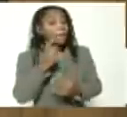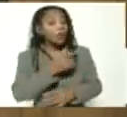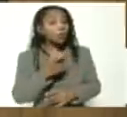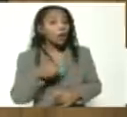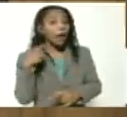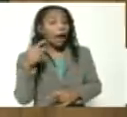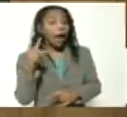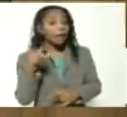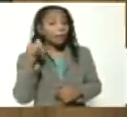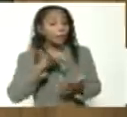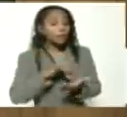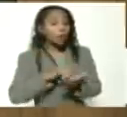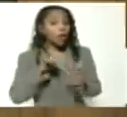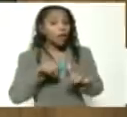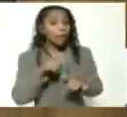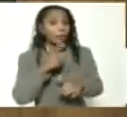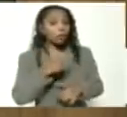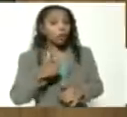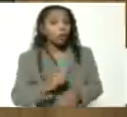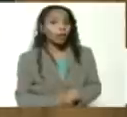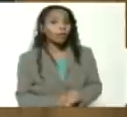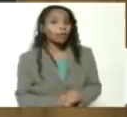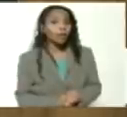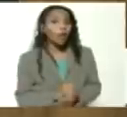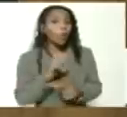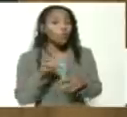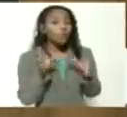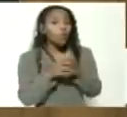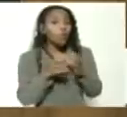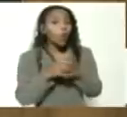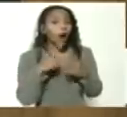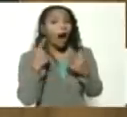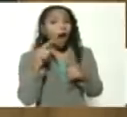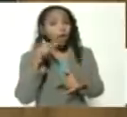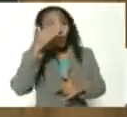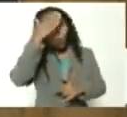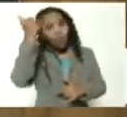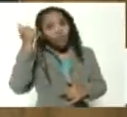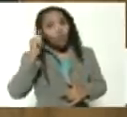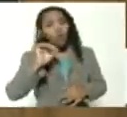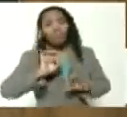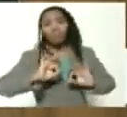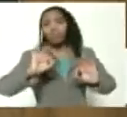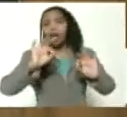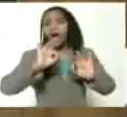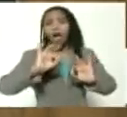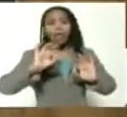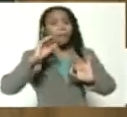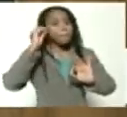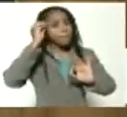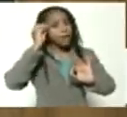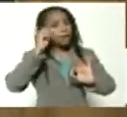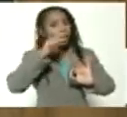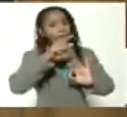estas circunstancias, y prácticamente es un sector que está en el olvido, nadie los toma en cuenta.